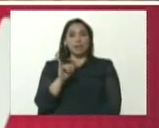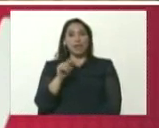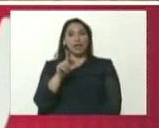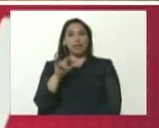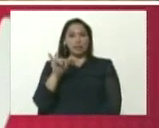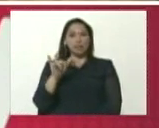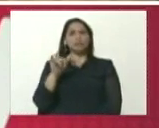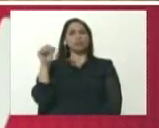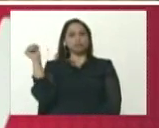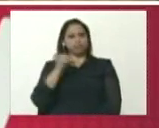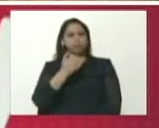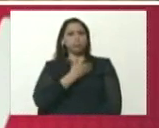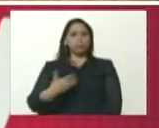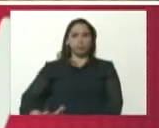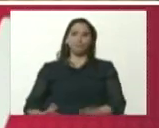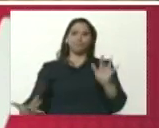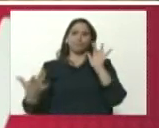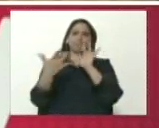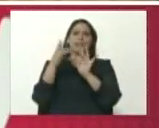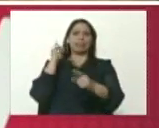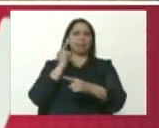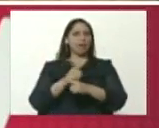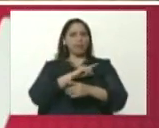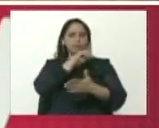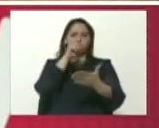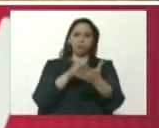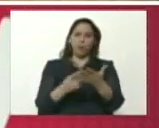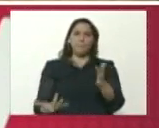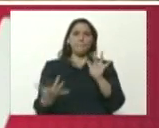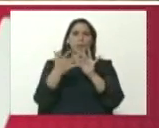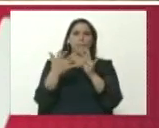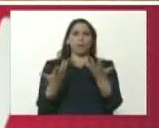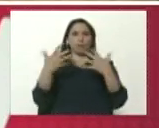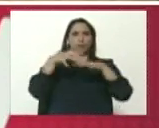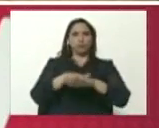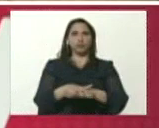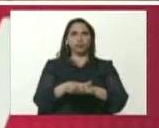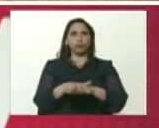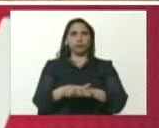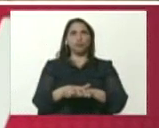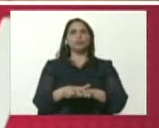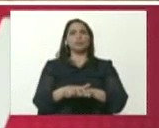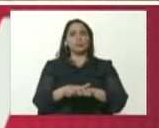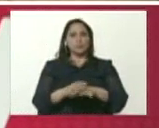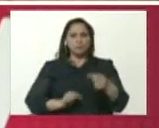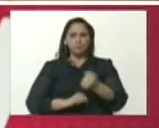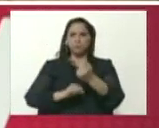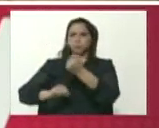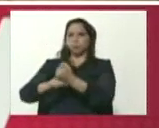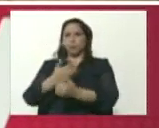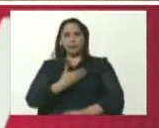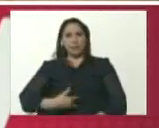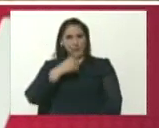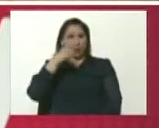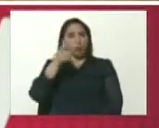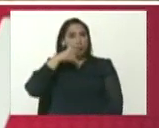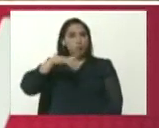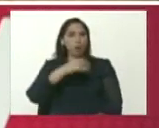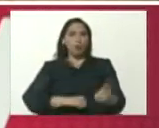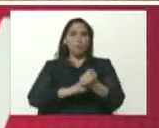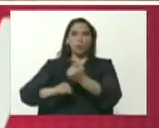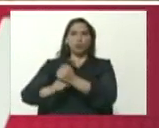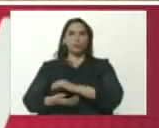es, presidente, la articulación debe ser complementaria. Adelante, camarada Nicolás Maduro, su pueblo lo respalda. Gracias, Daily